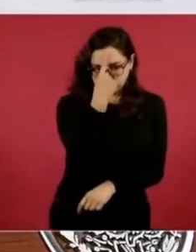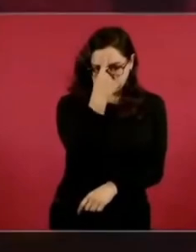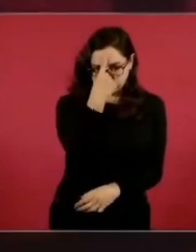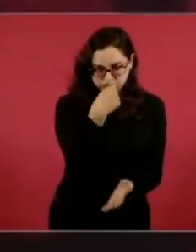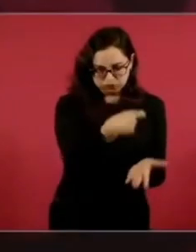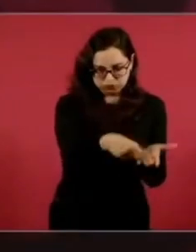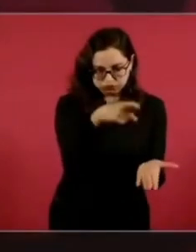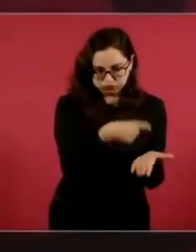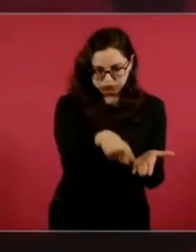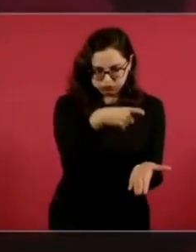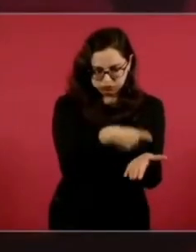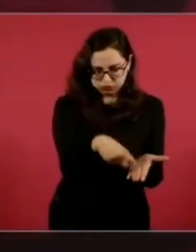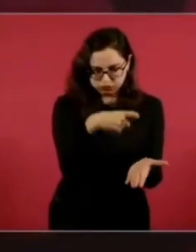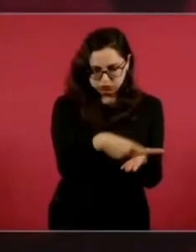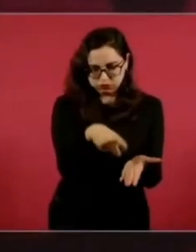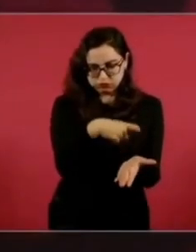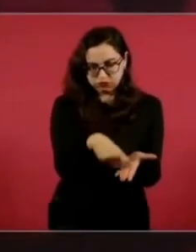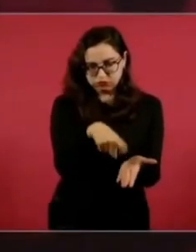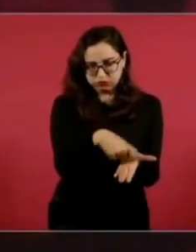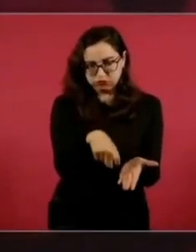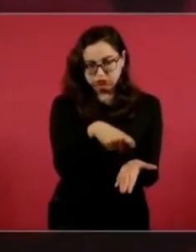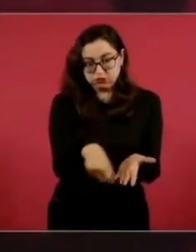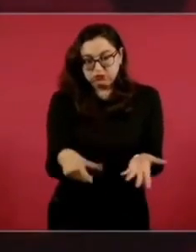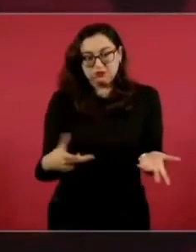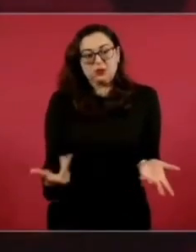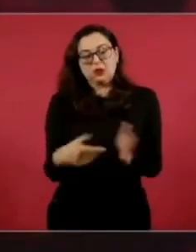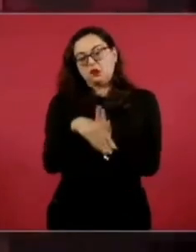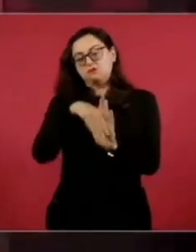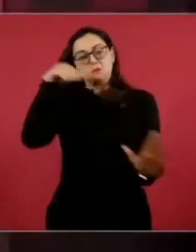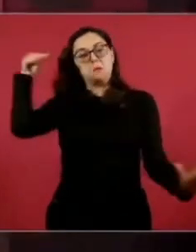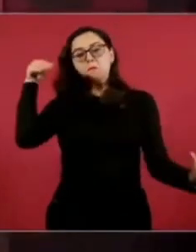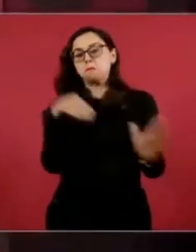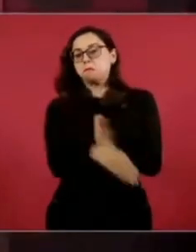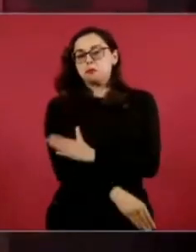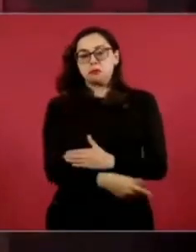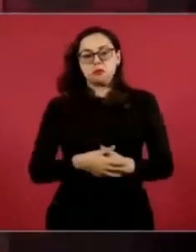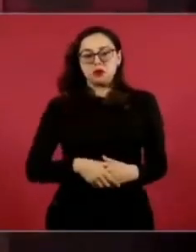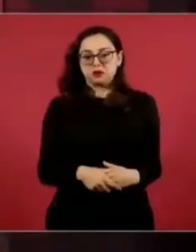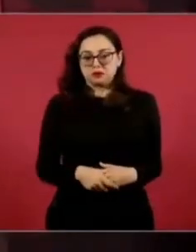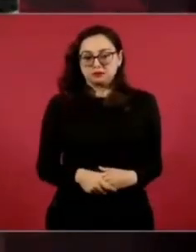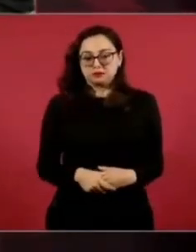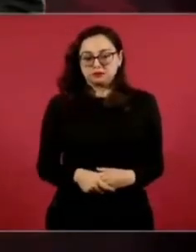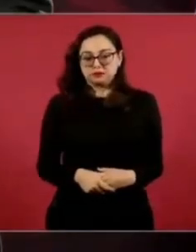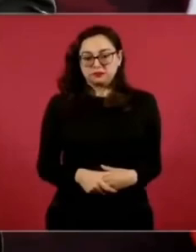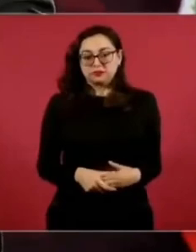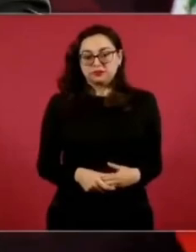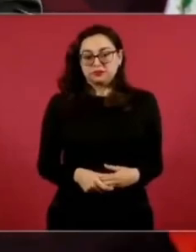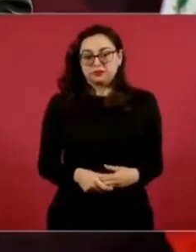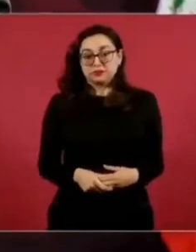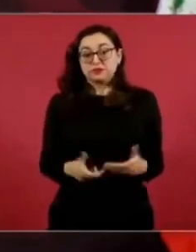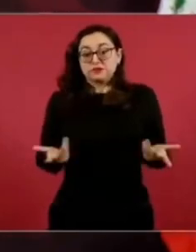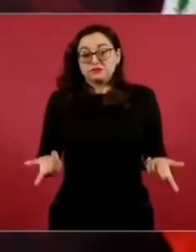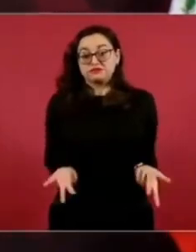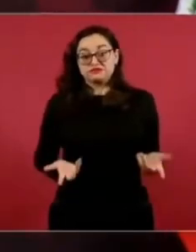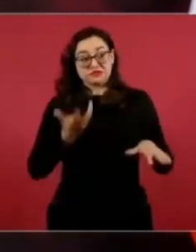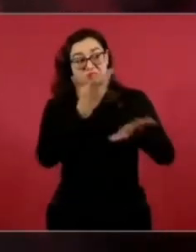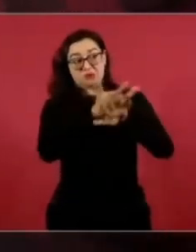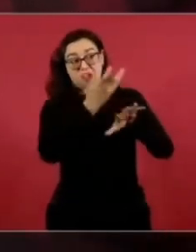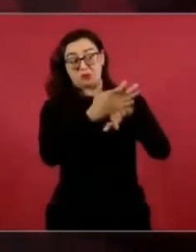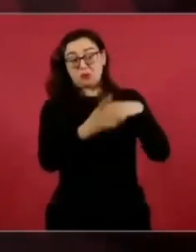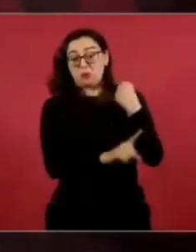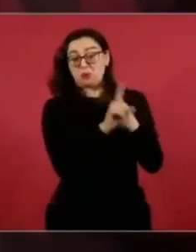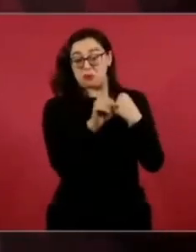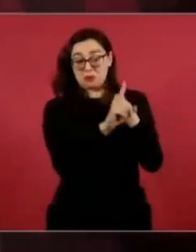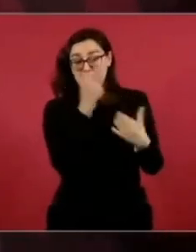consumismo Y eso es parte de la crisis si ustedes me dicen cuál es el principal problema que tiene Estados Unidos